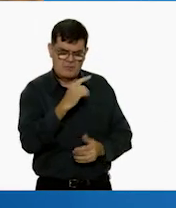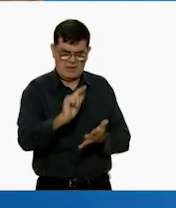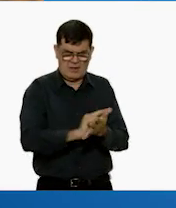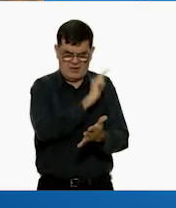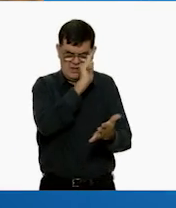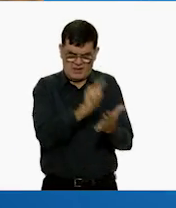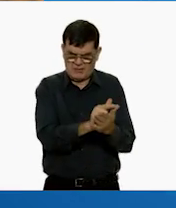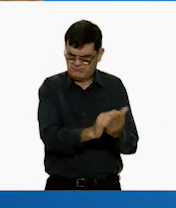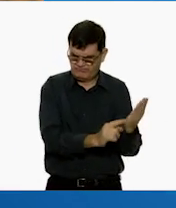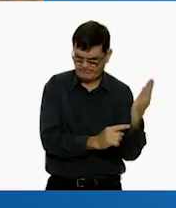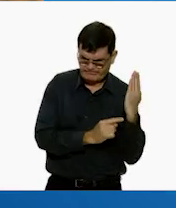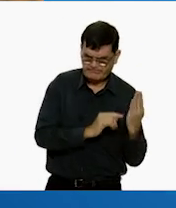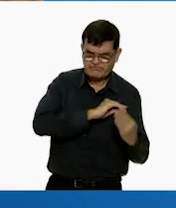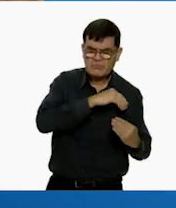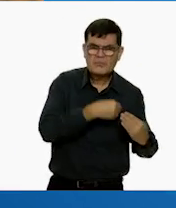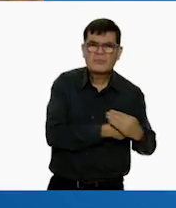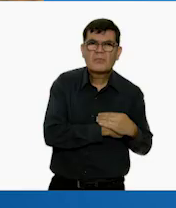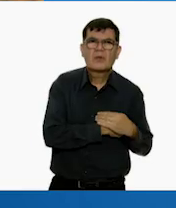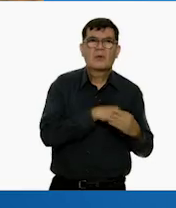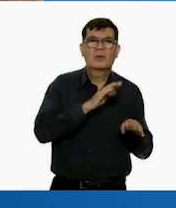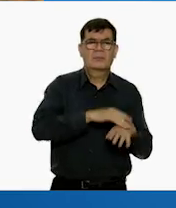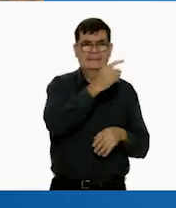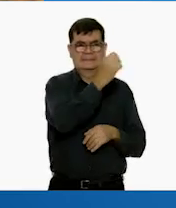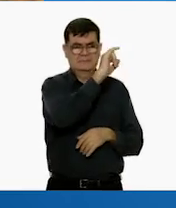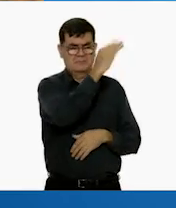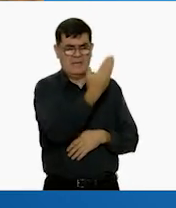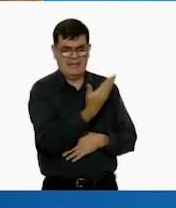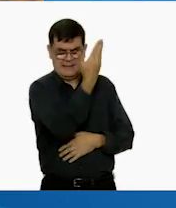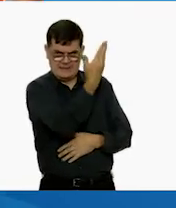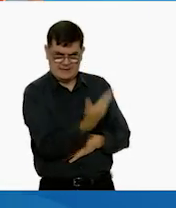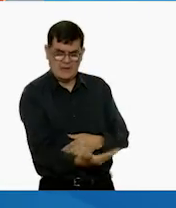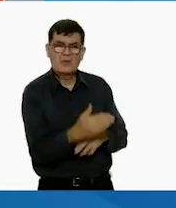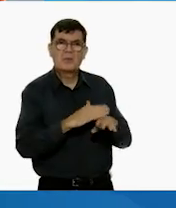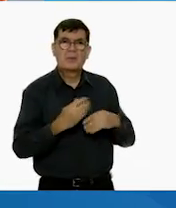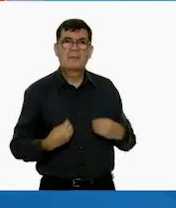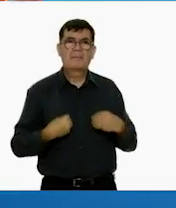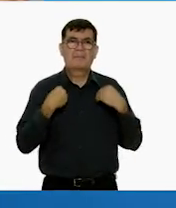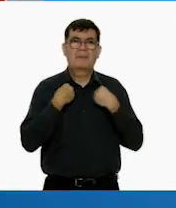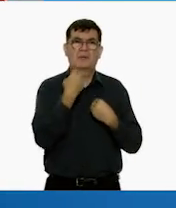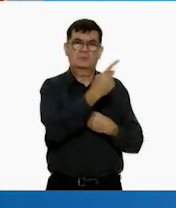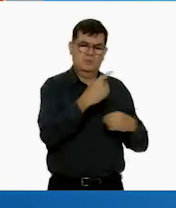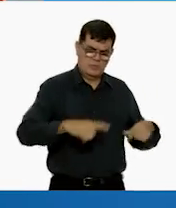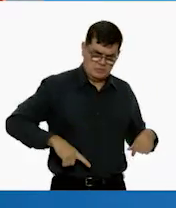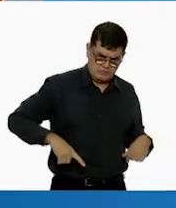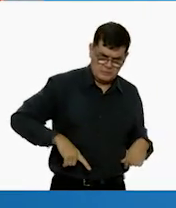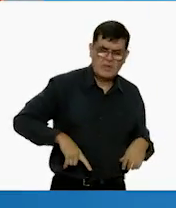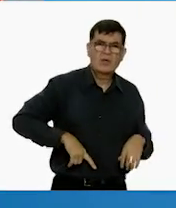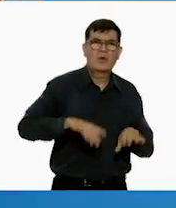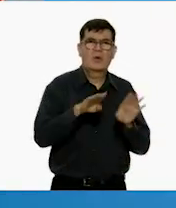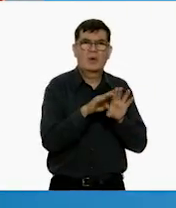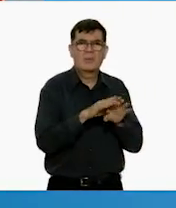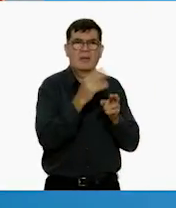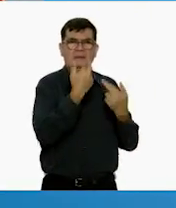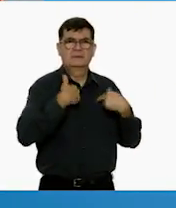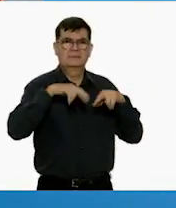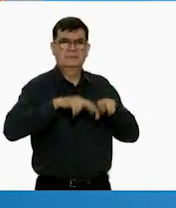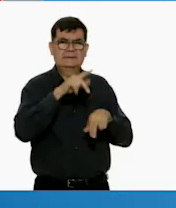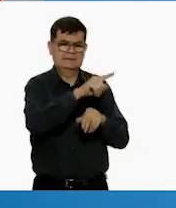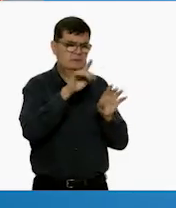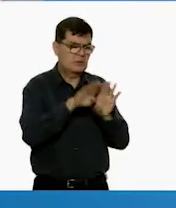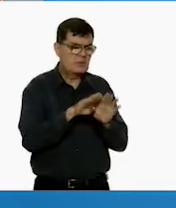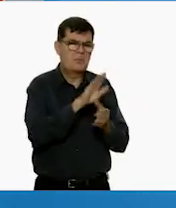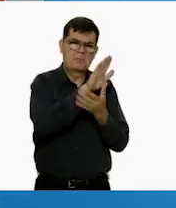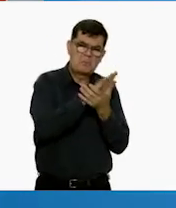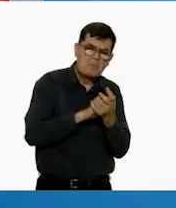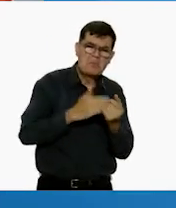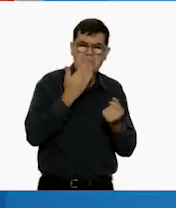ley. Una es la imagen que tiene él en vida, ¿no? La imagen que él ocupa para representar su gobierno, para representarse siempre austero